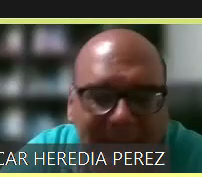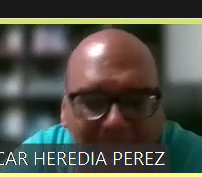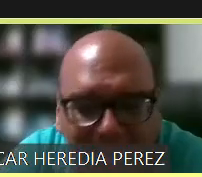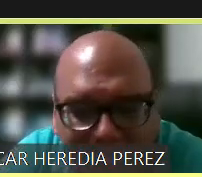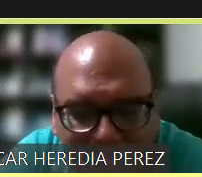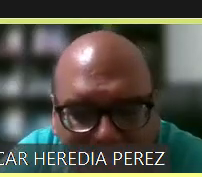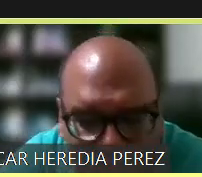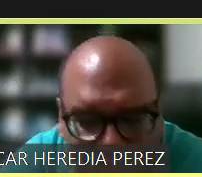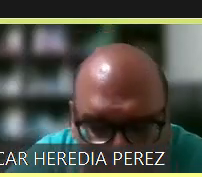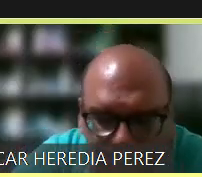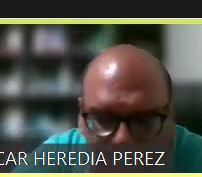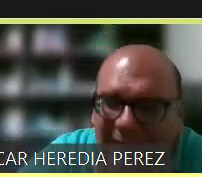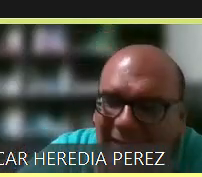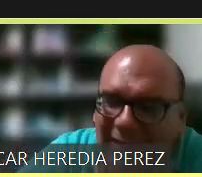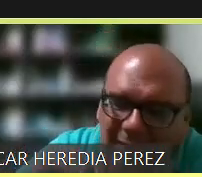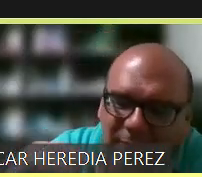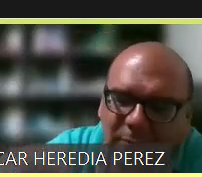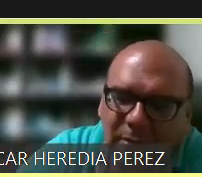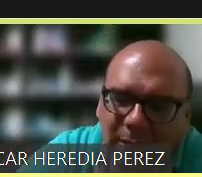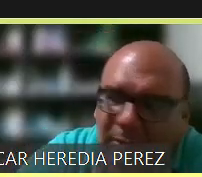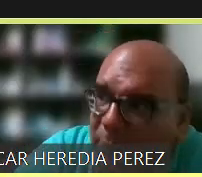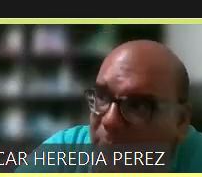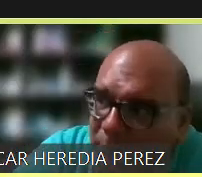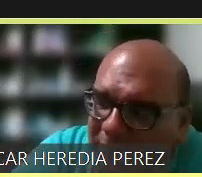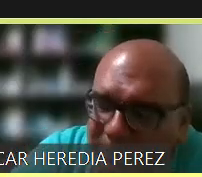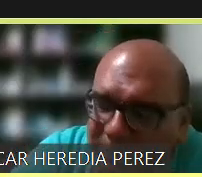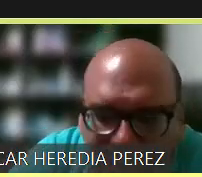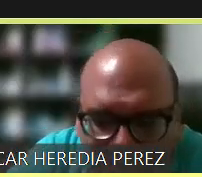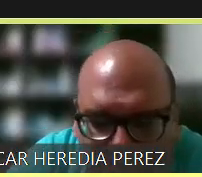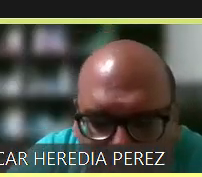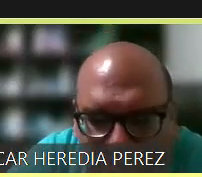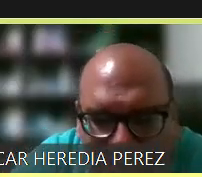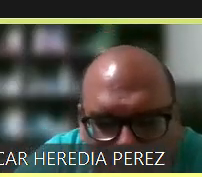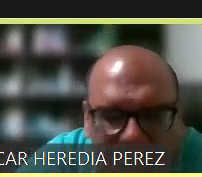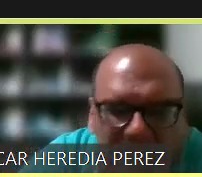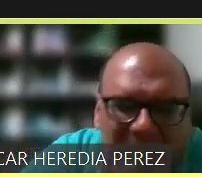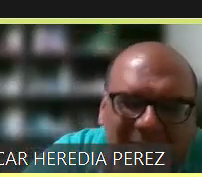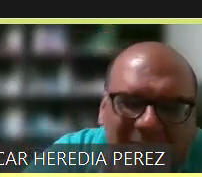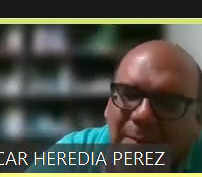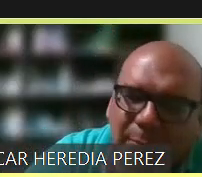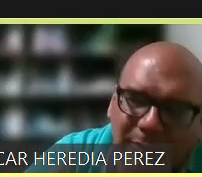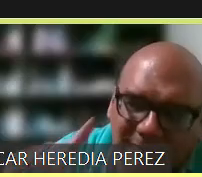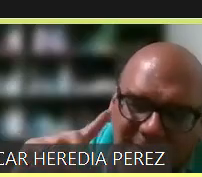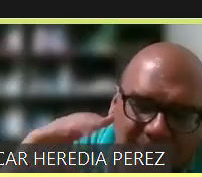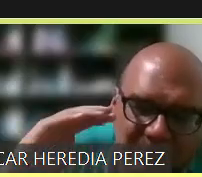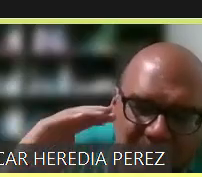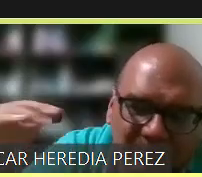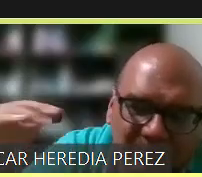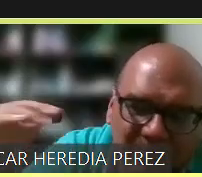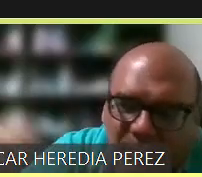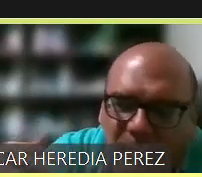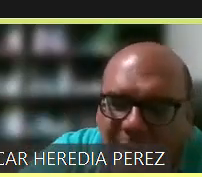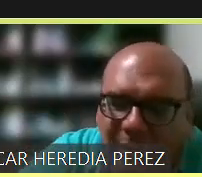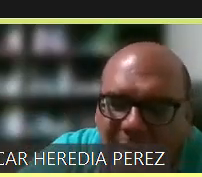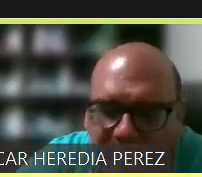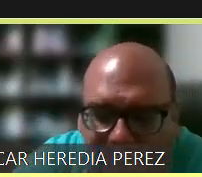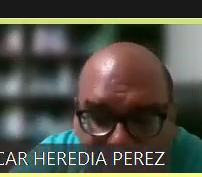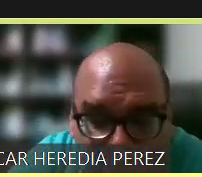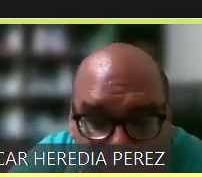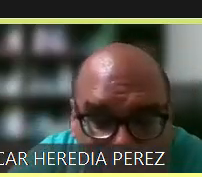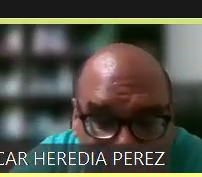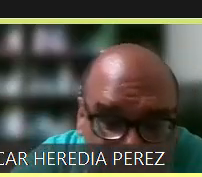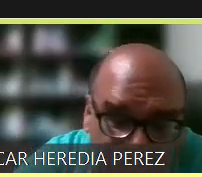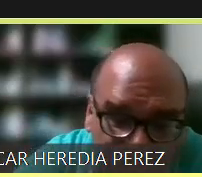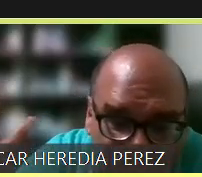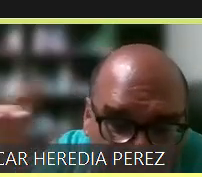poco elevada, de tal manera que cualquier alteración de la vía propioceptiva que pudiera ser compensada por el sistema visual o vestibular se pondrá